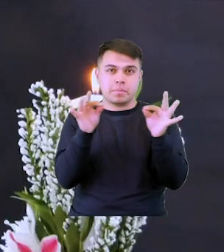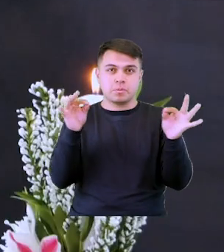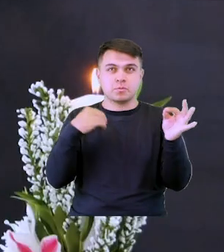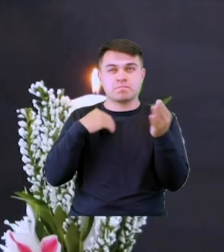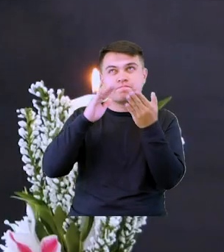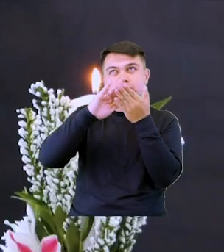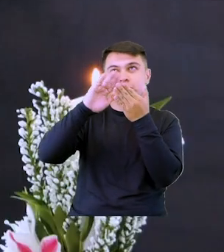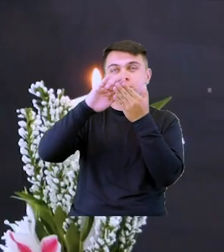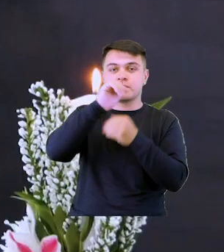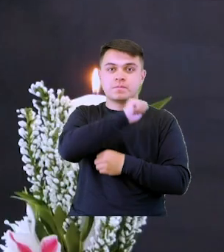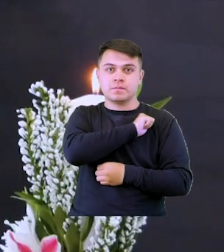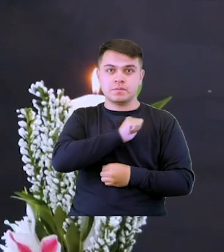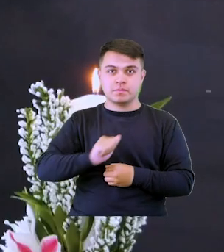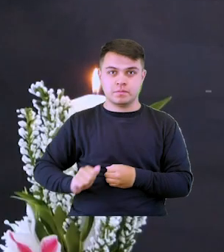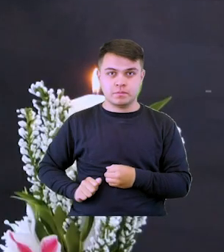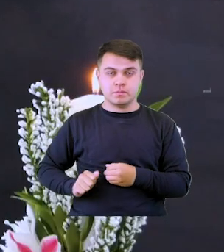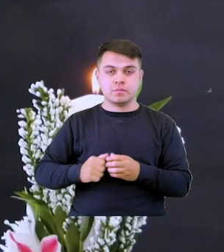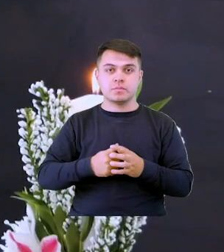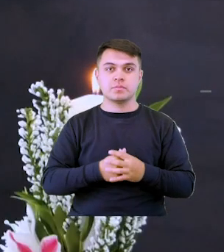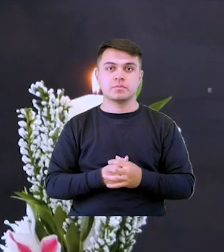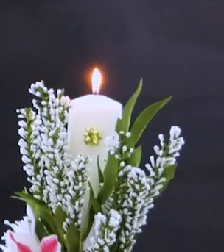pidámosle perdón al Señor.